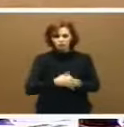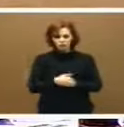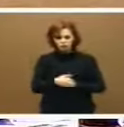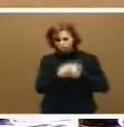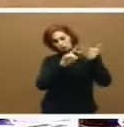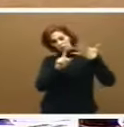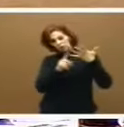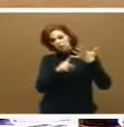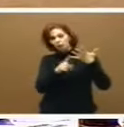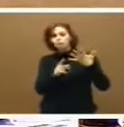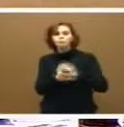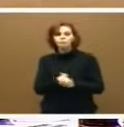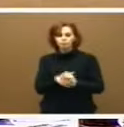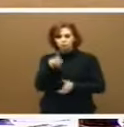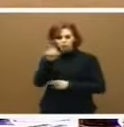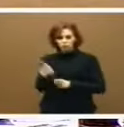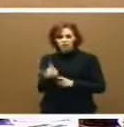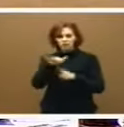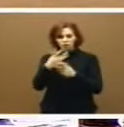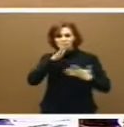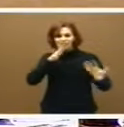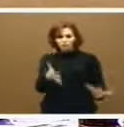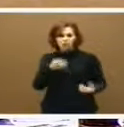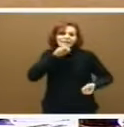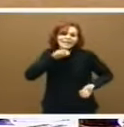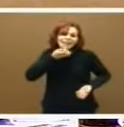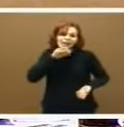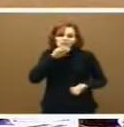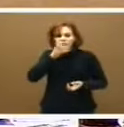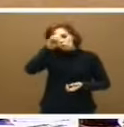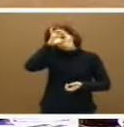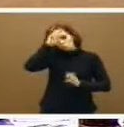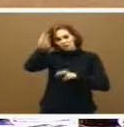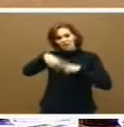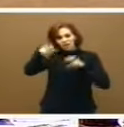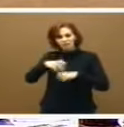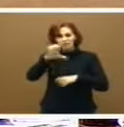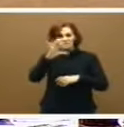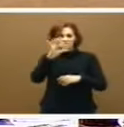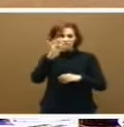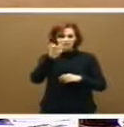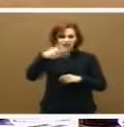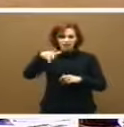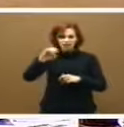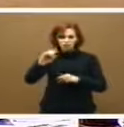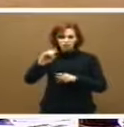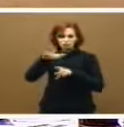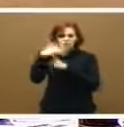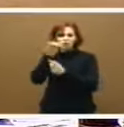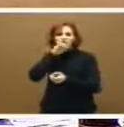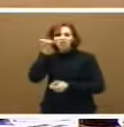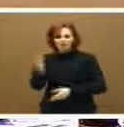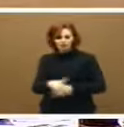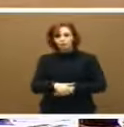pregunta, ¿en qué situación se encuentra la explotación de la mina de estaño de Pedroso de Acín? Formulada por doña Fernanda